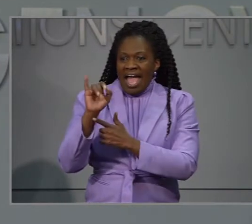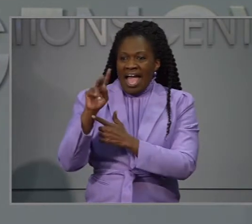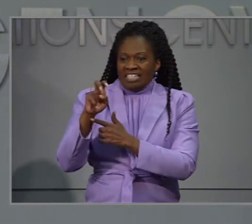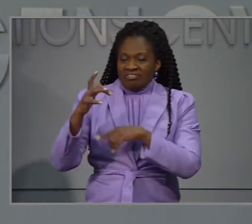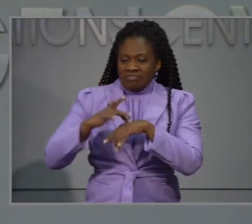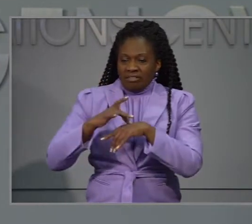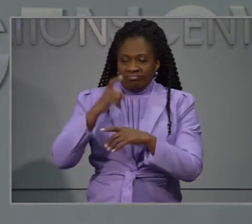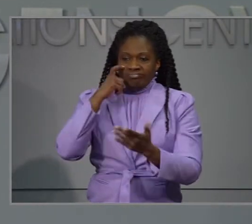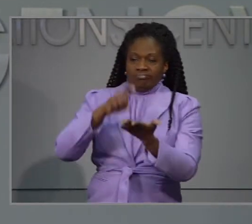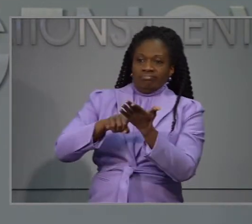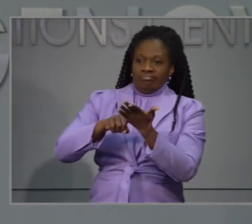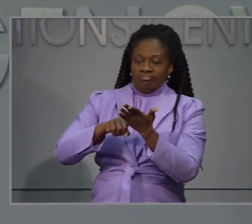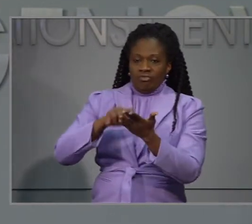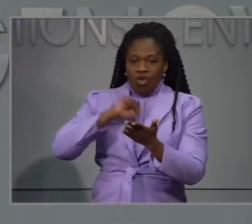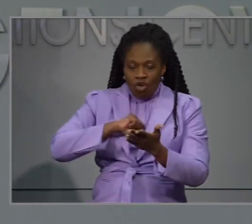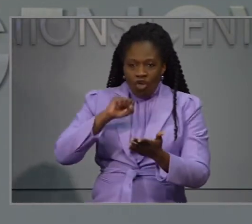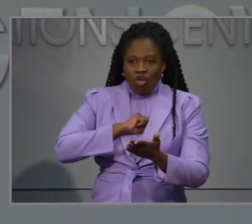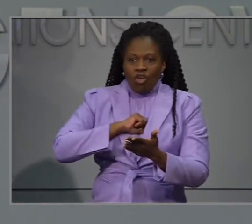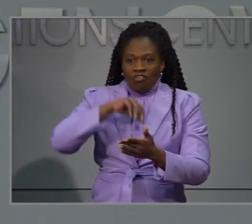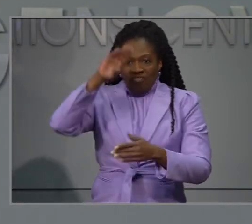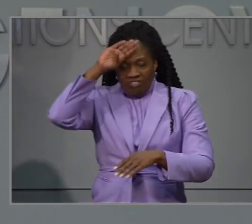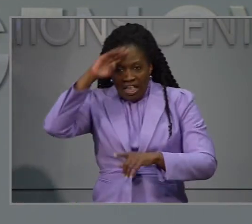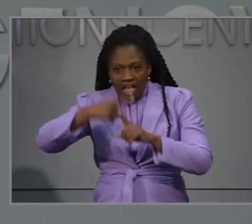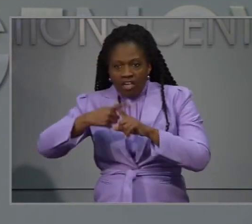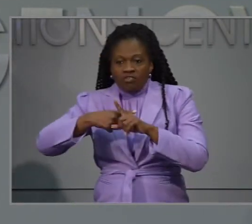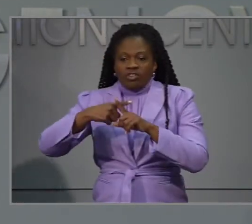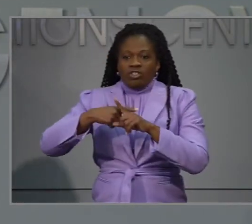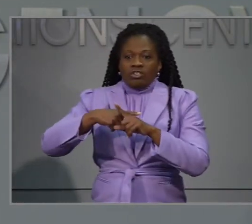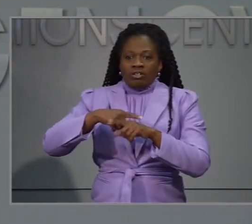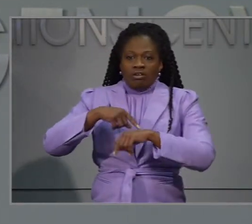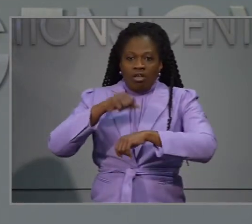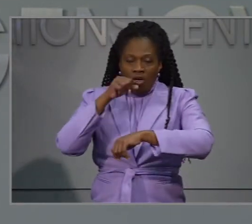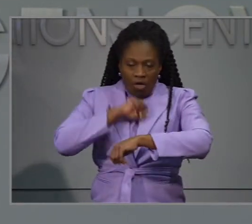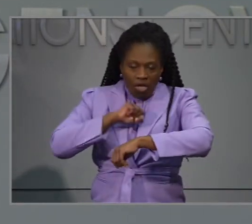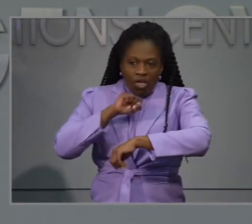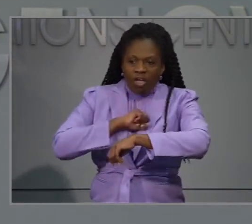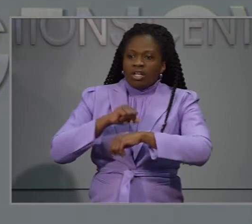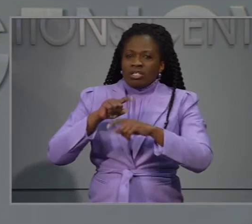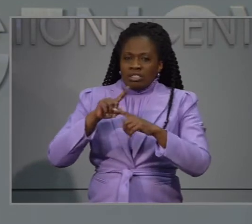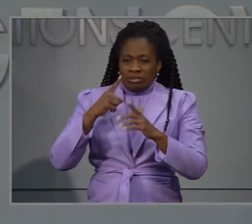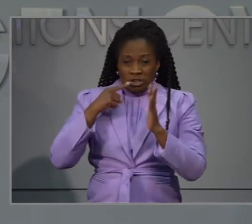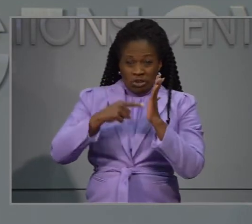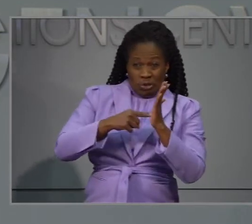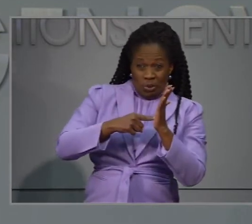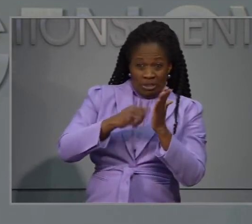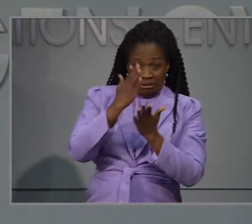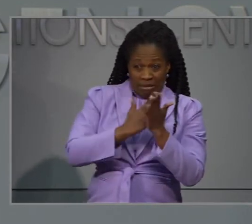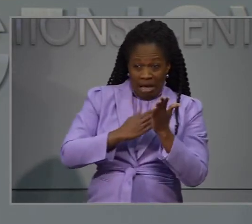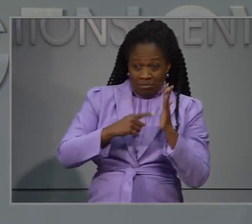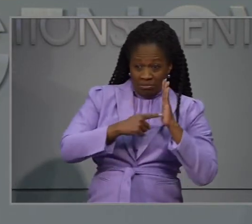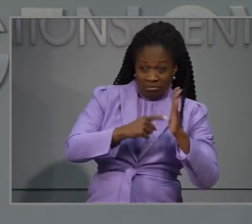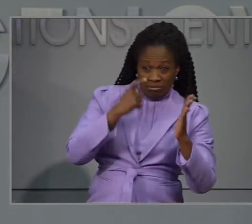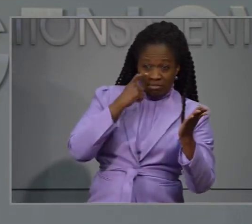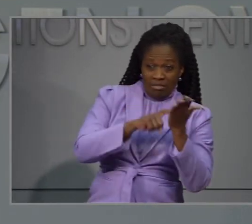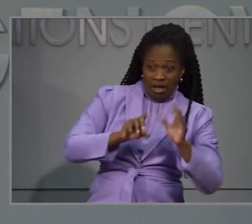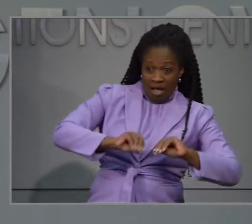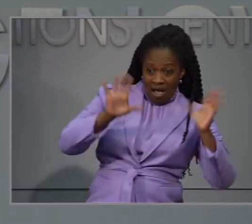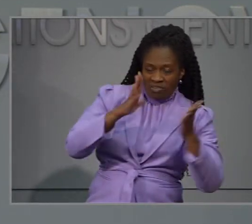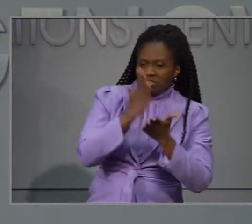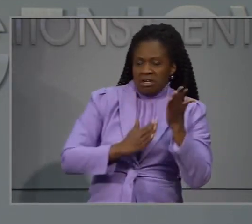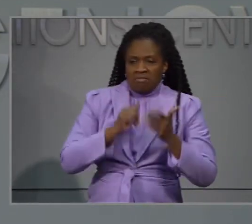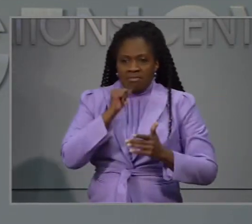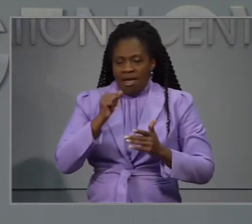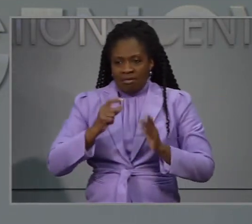alguien ha tenido una infección activa cuando pensamos que tienen cabida en ese momento tal vez se están mostrando o tal vez no están mostrando síntomas